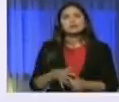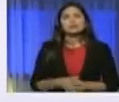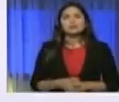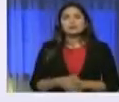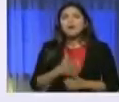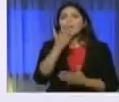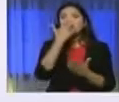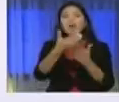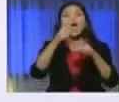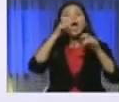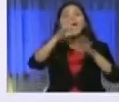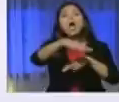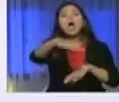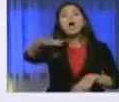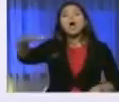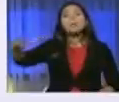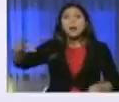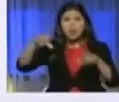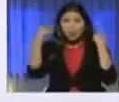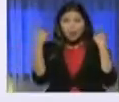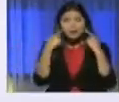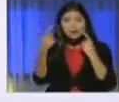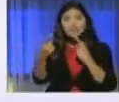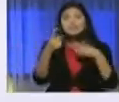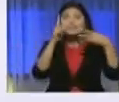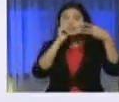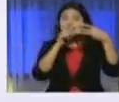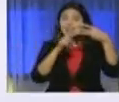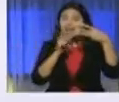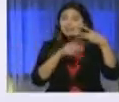frente al mar Caribe, lancé tres líneas,